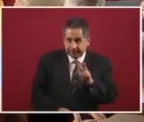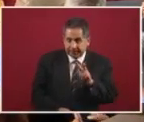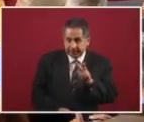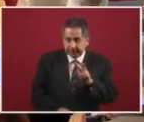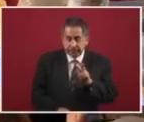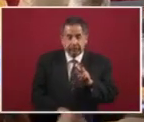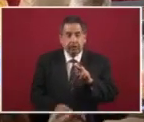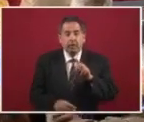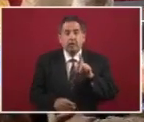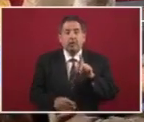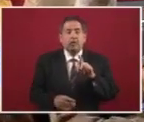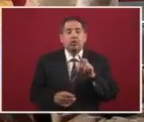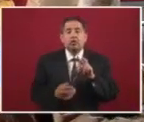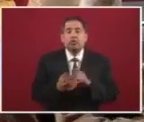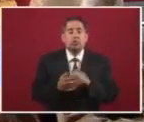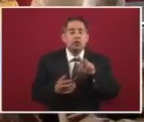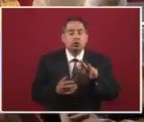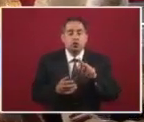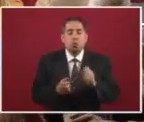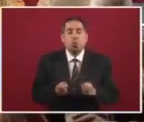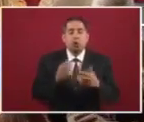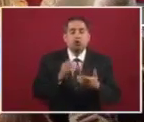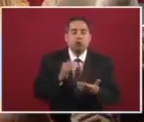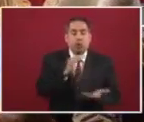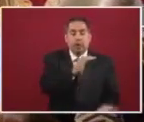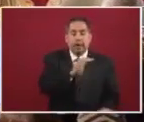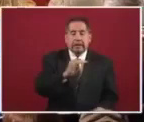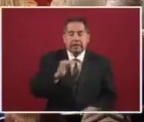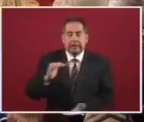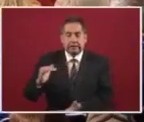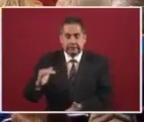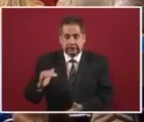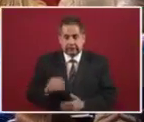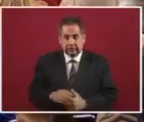De barriles diarios procesados.